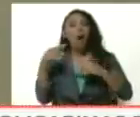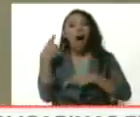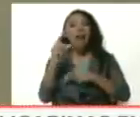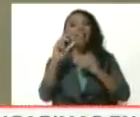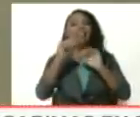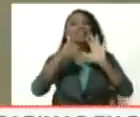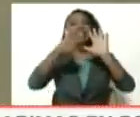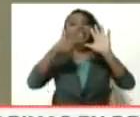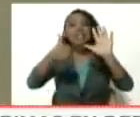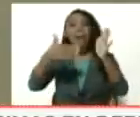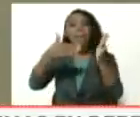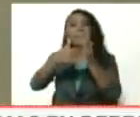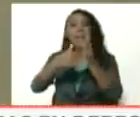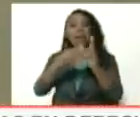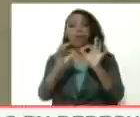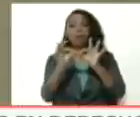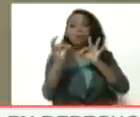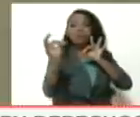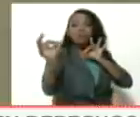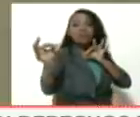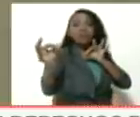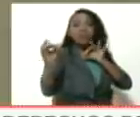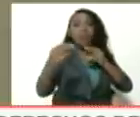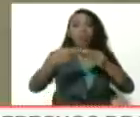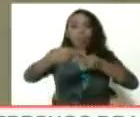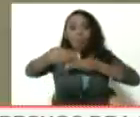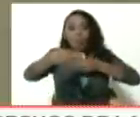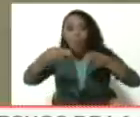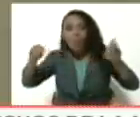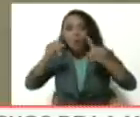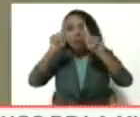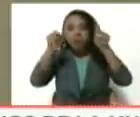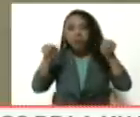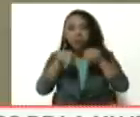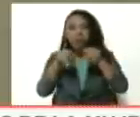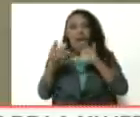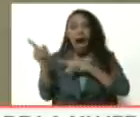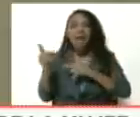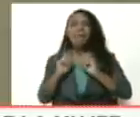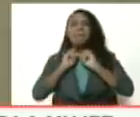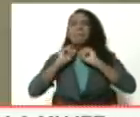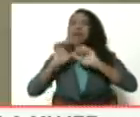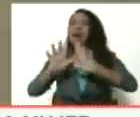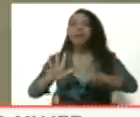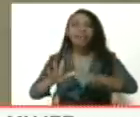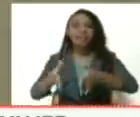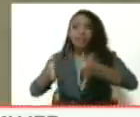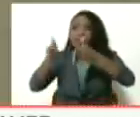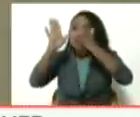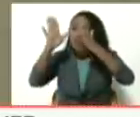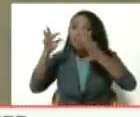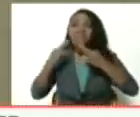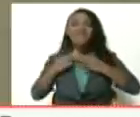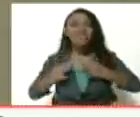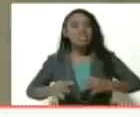6.000 metros cuadrados. Allí tuvimos pérdidas de infraestructura